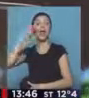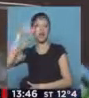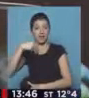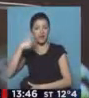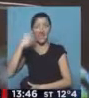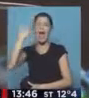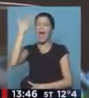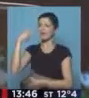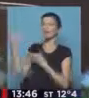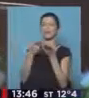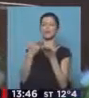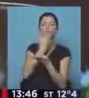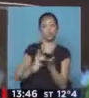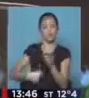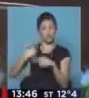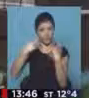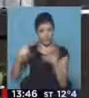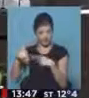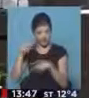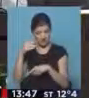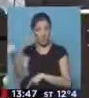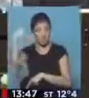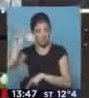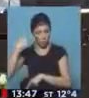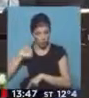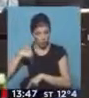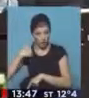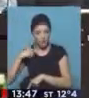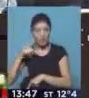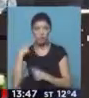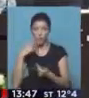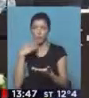varios gobiernos de la región. Lo entrevistamos.